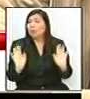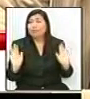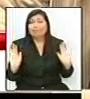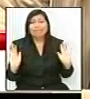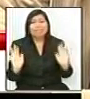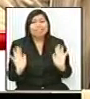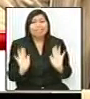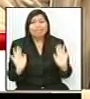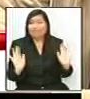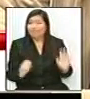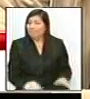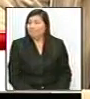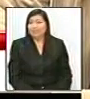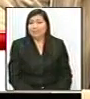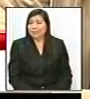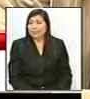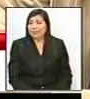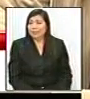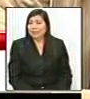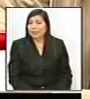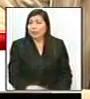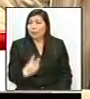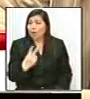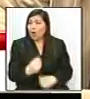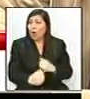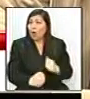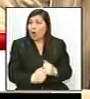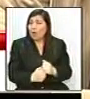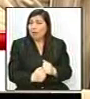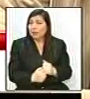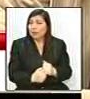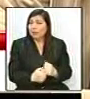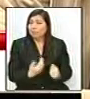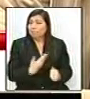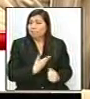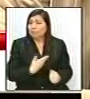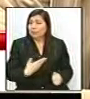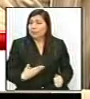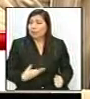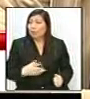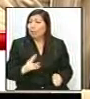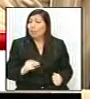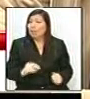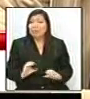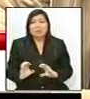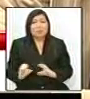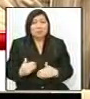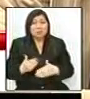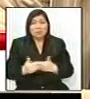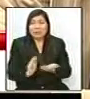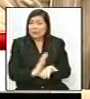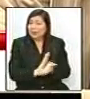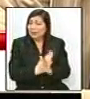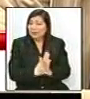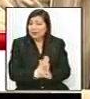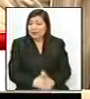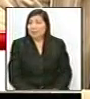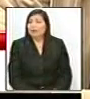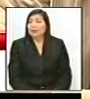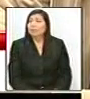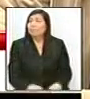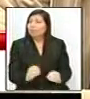inesperado. Están 2 años en el poder y no se ha avanzado. Sé que